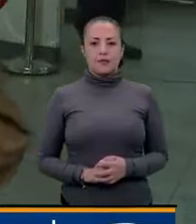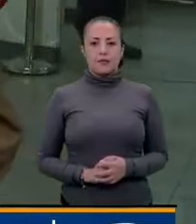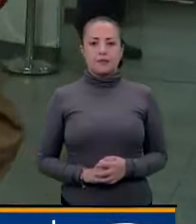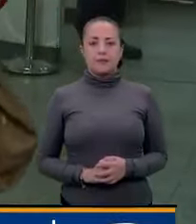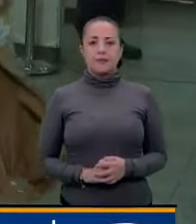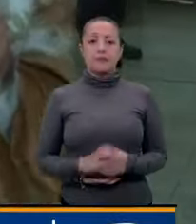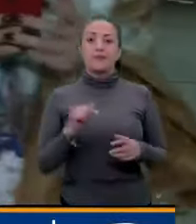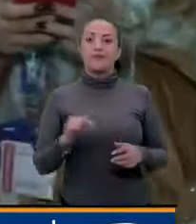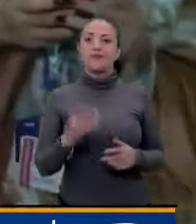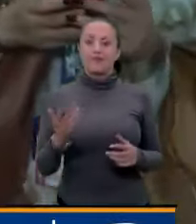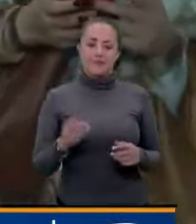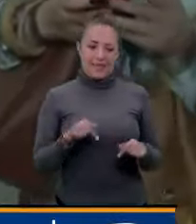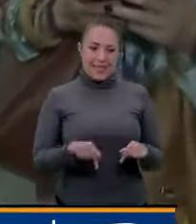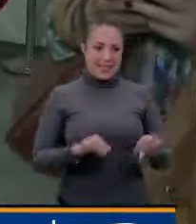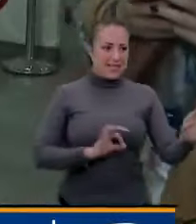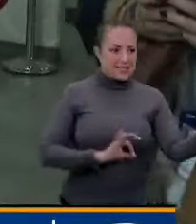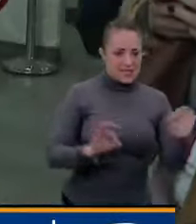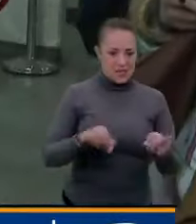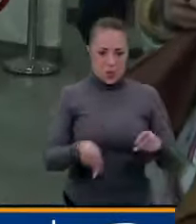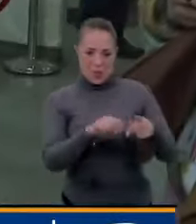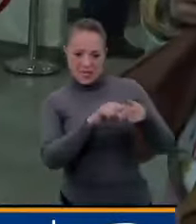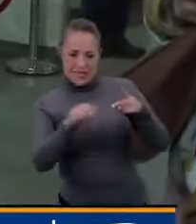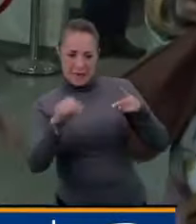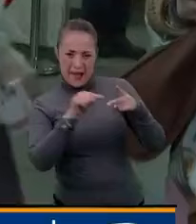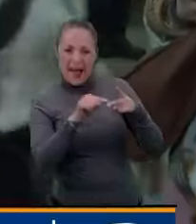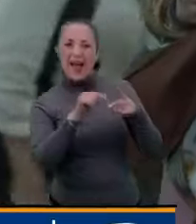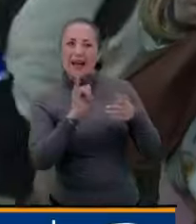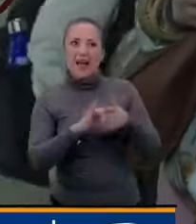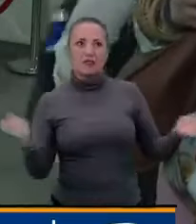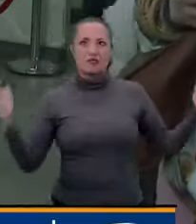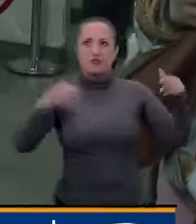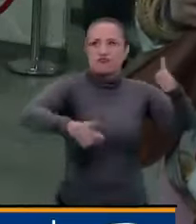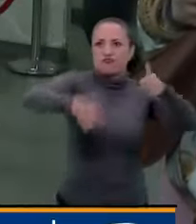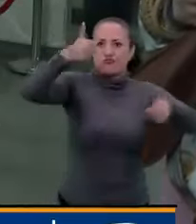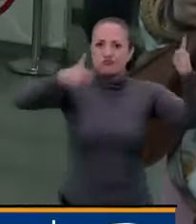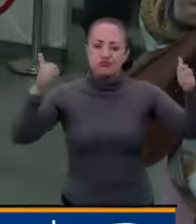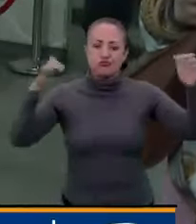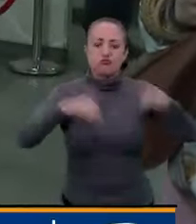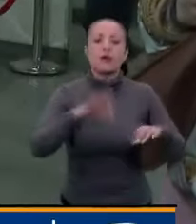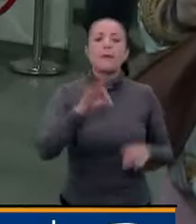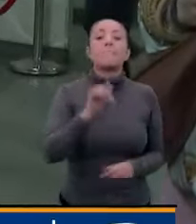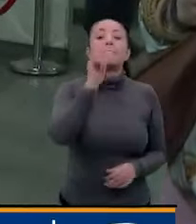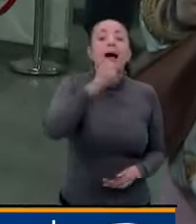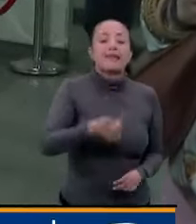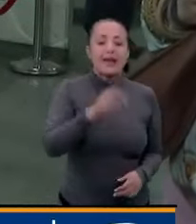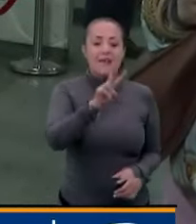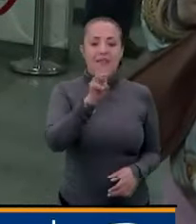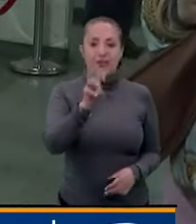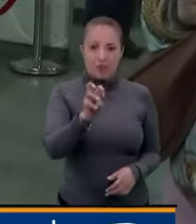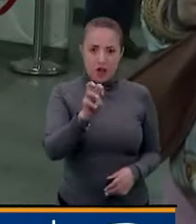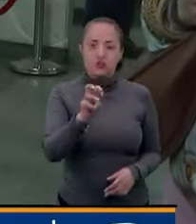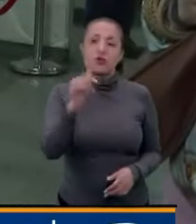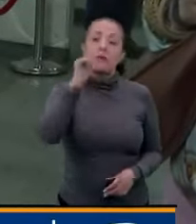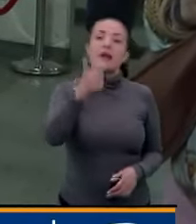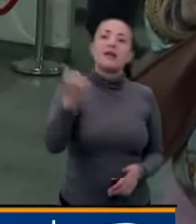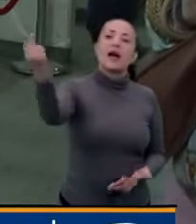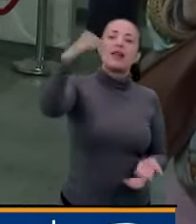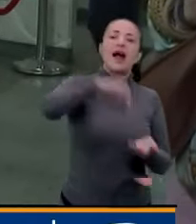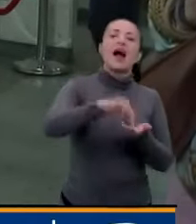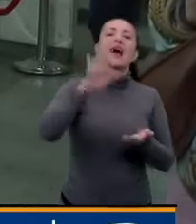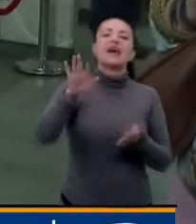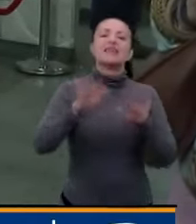La preparación para esta semana del segmento de alto nivel en la COP, el 28. Mañana llega el secretario general de las Naciones